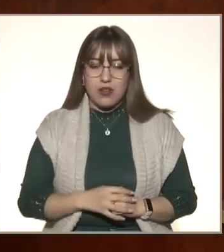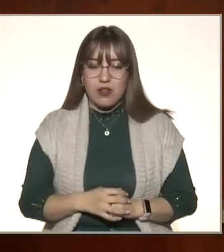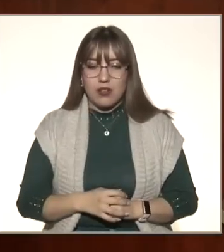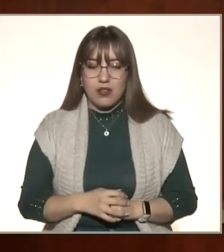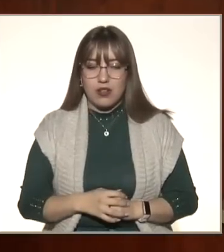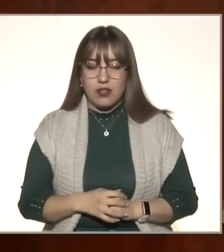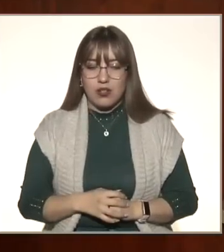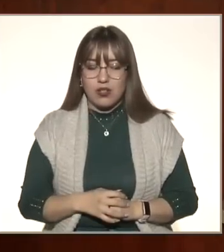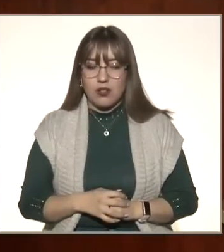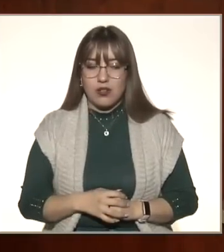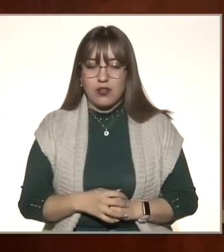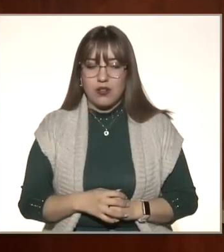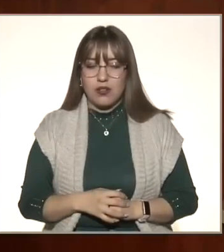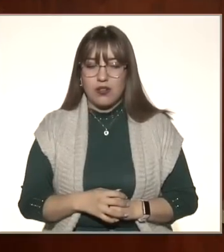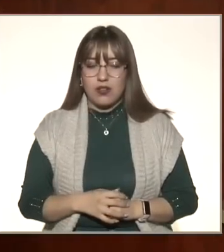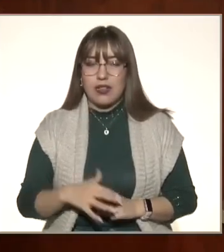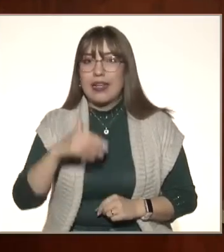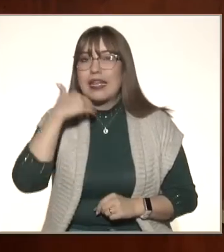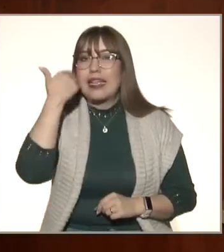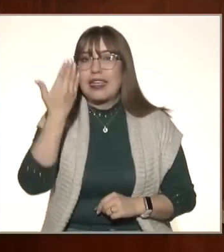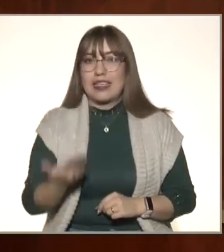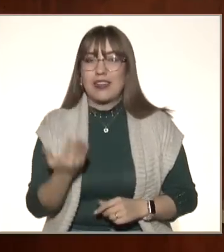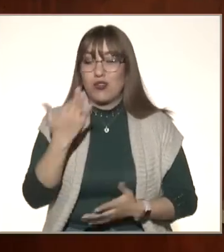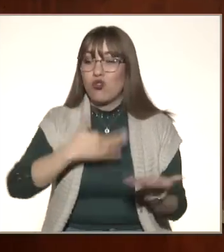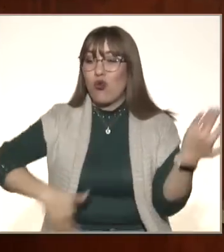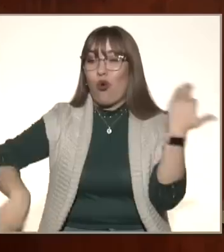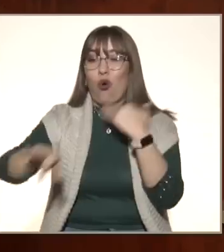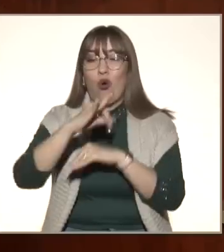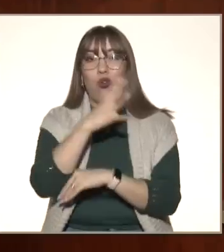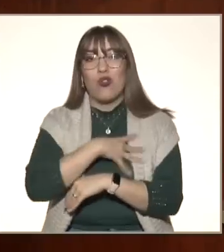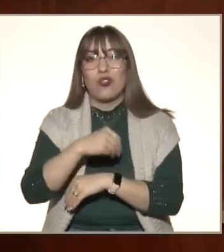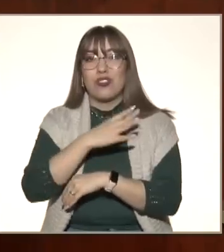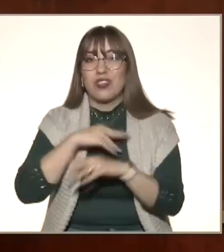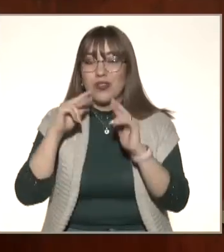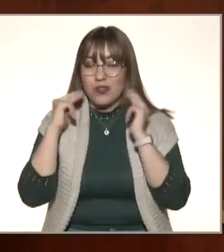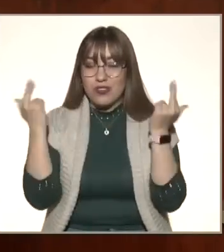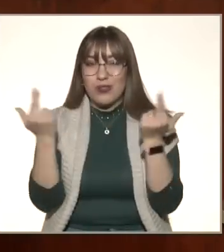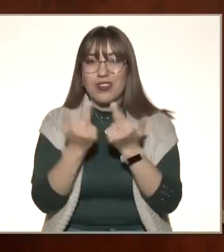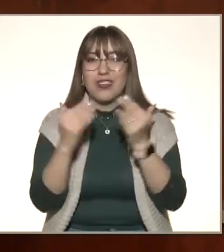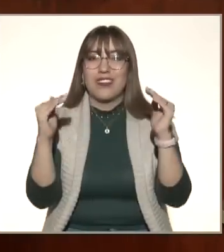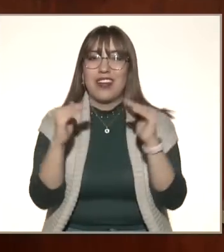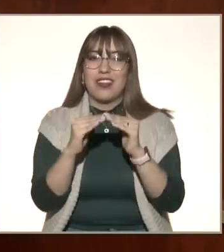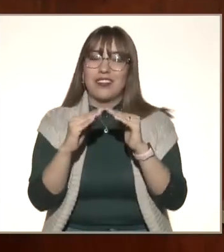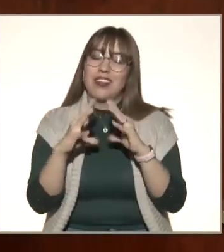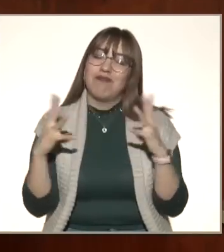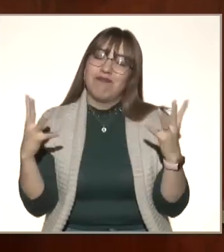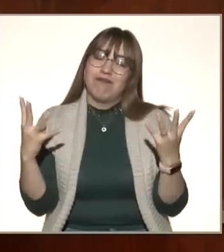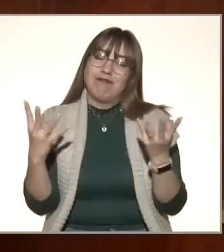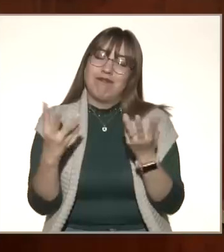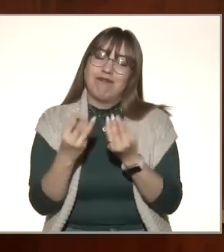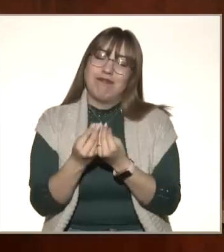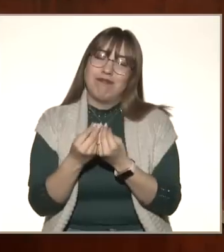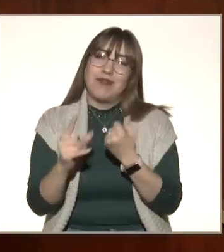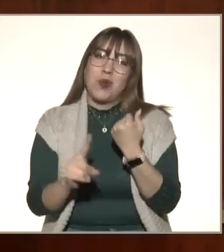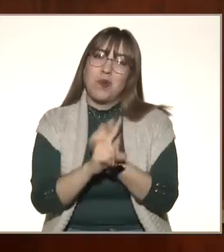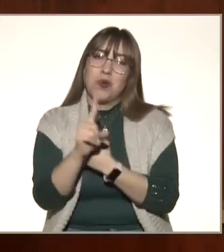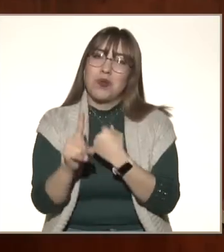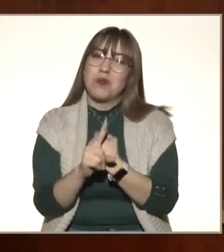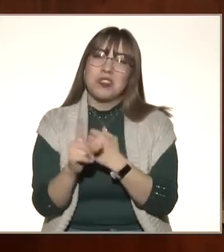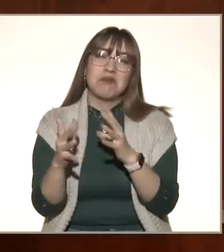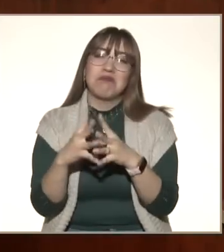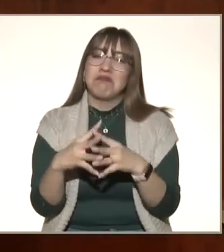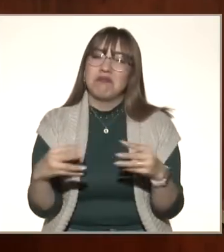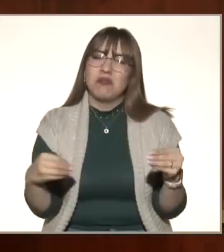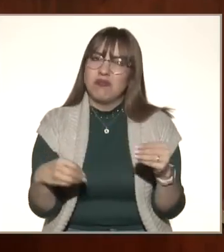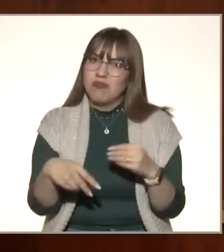a todos los hijos reunidos bajo el mismo techo y sin broncas. Y las broncas se fueron creando desde que eran